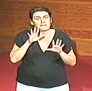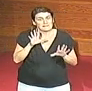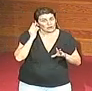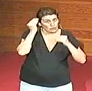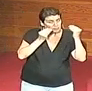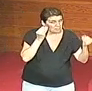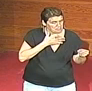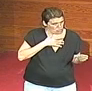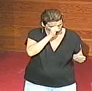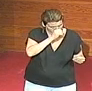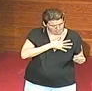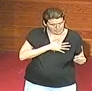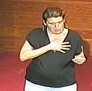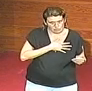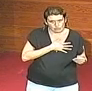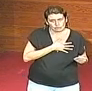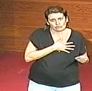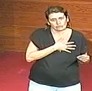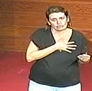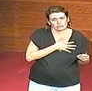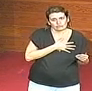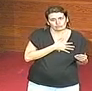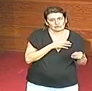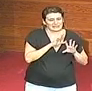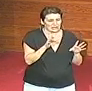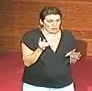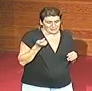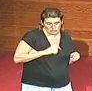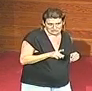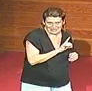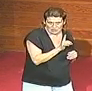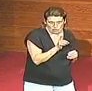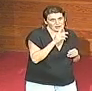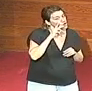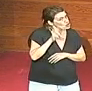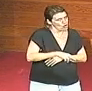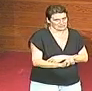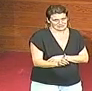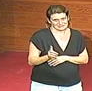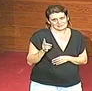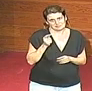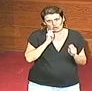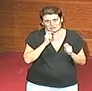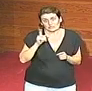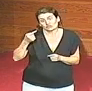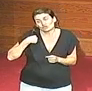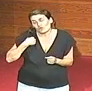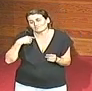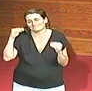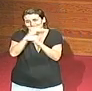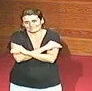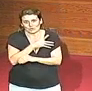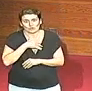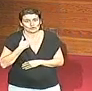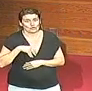que quien no ha estudiado no es periodista. Puede que trabaje como periodista, pero no es periodista. Pues fíjate, yo discrepo, porque llevo